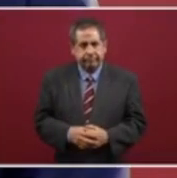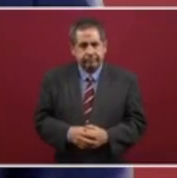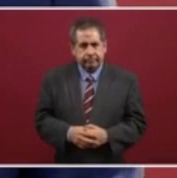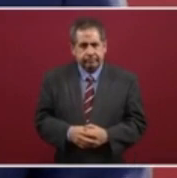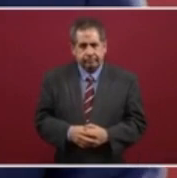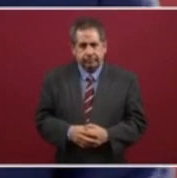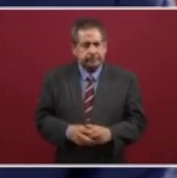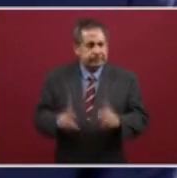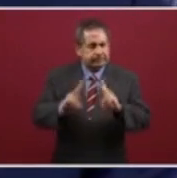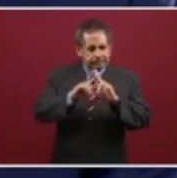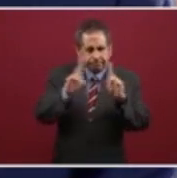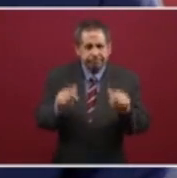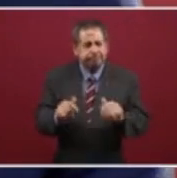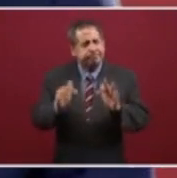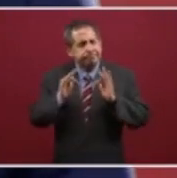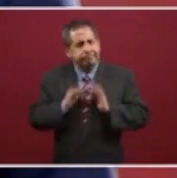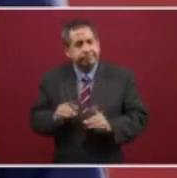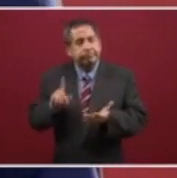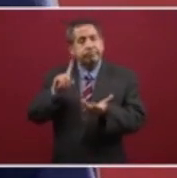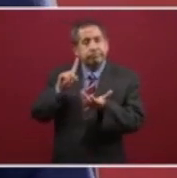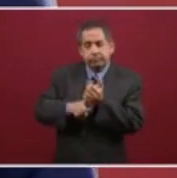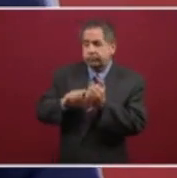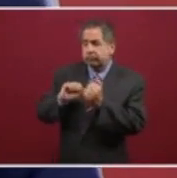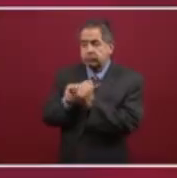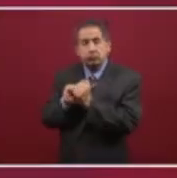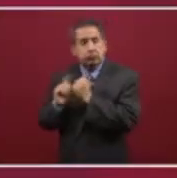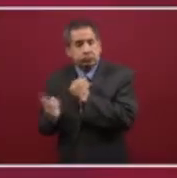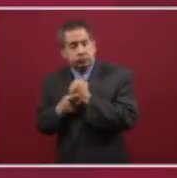La paz, la tranquilidad son frutos de la justicia.